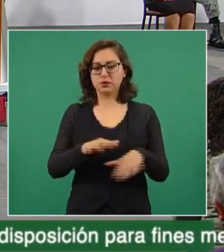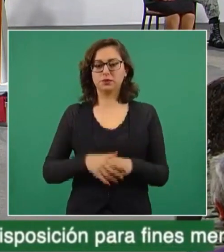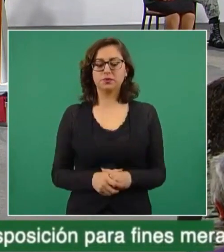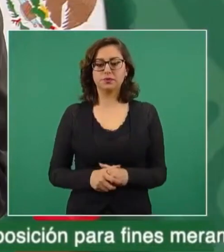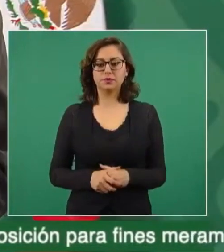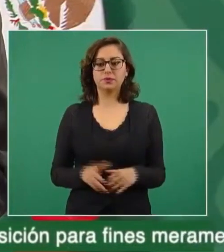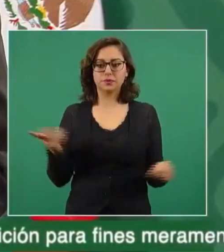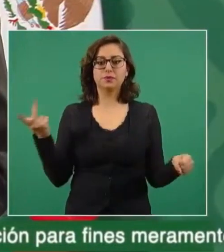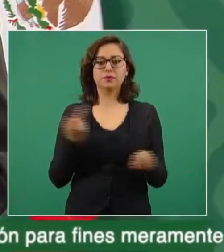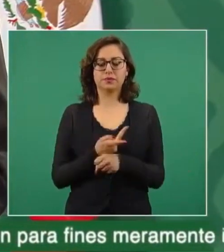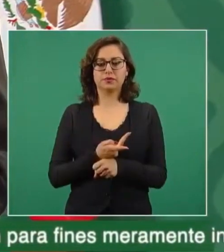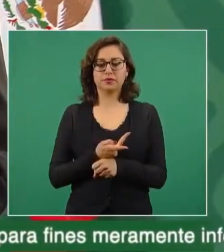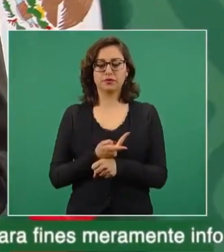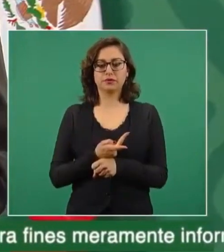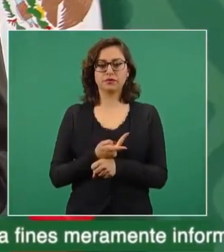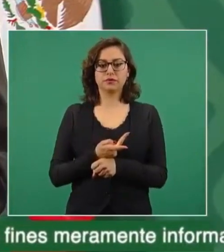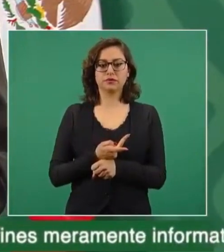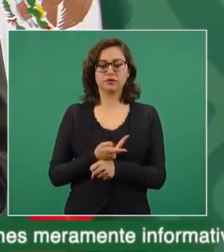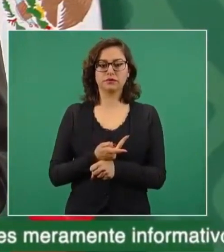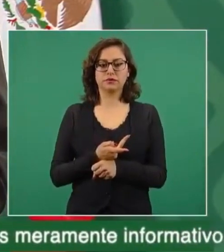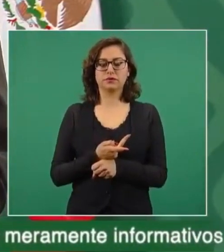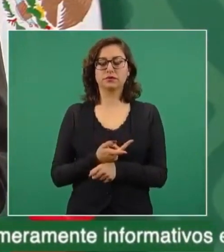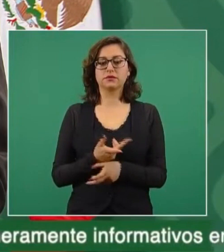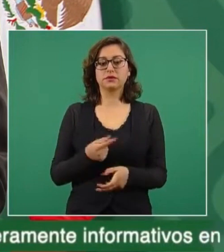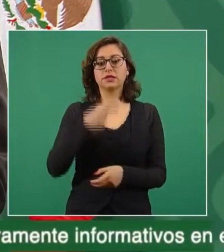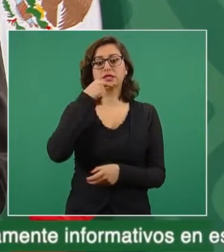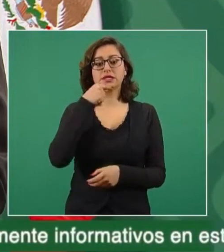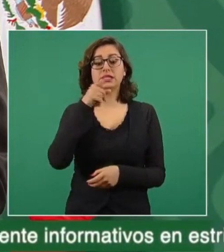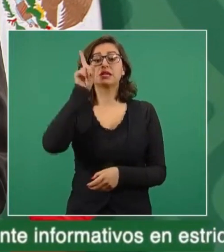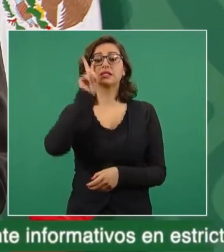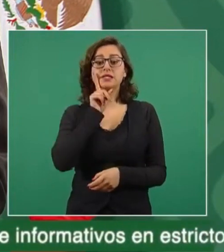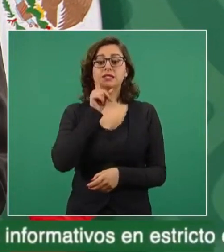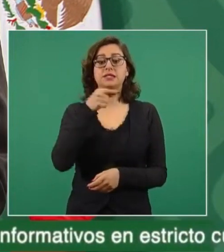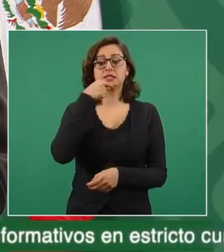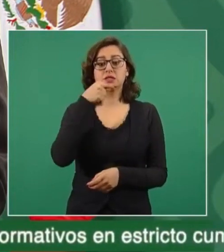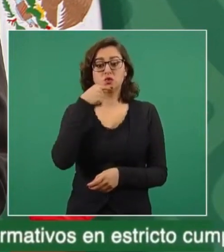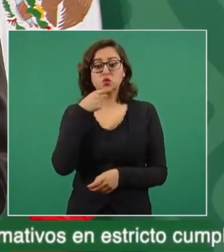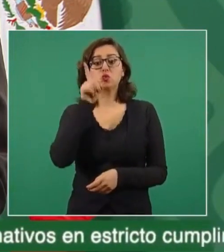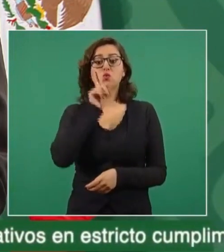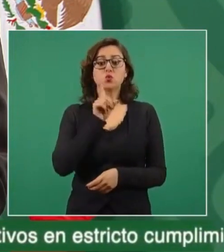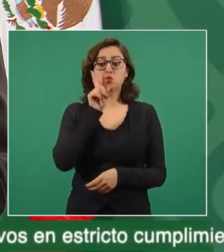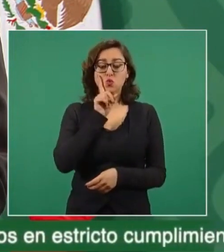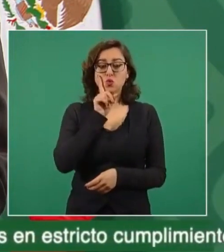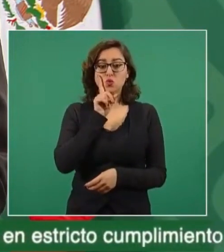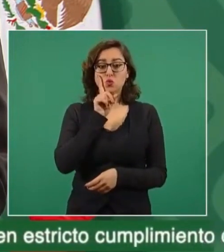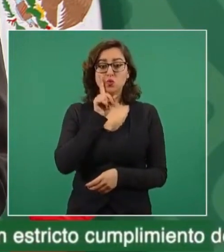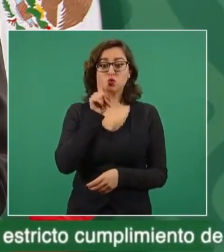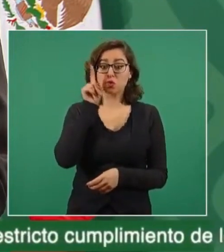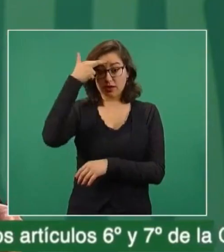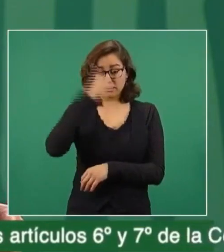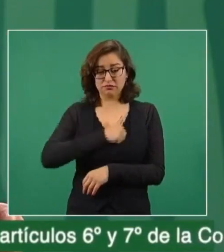los asesinatos de niñas, niños y de mujeres en